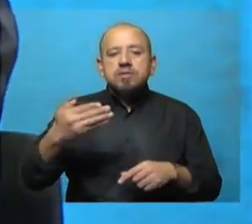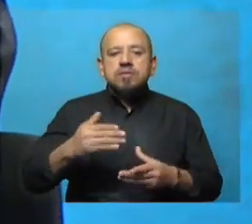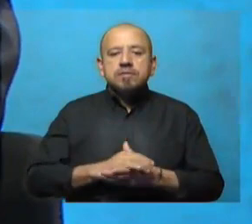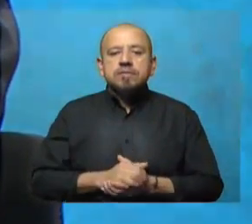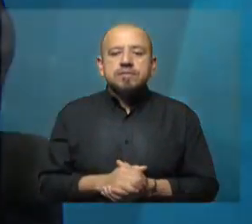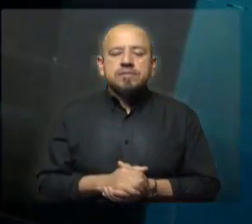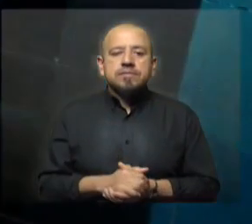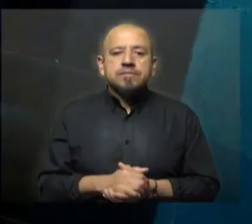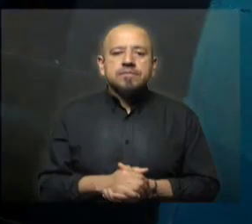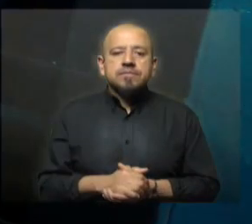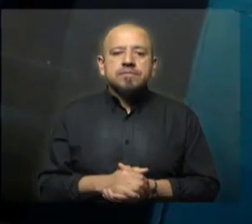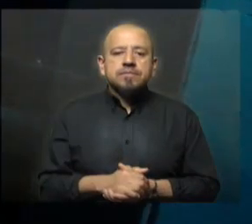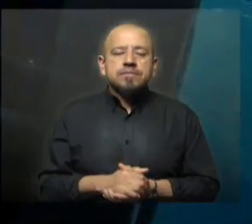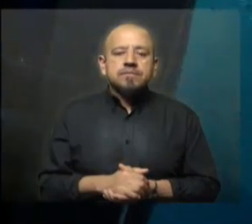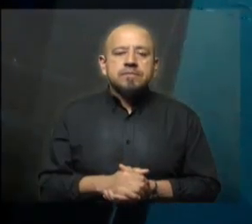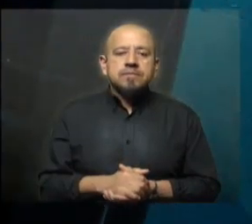pantalla